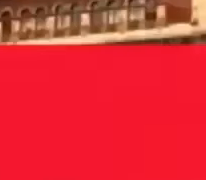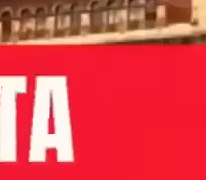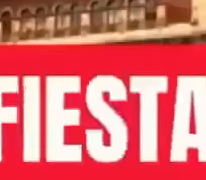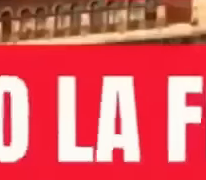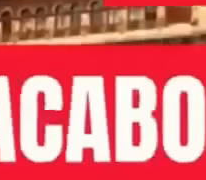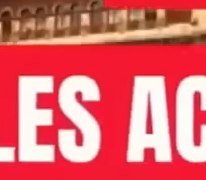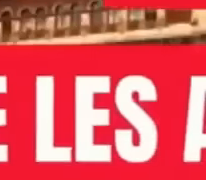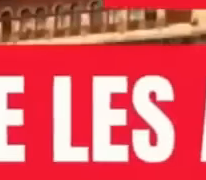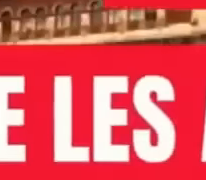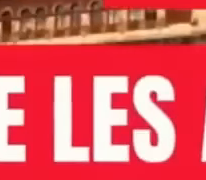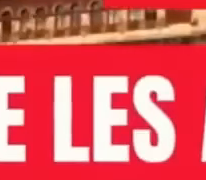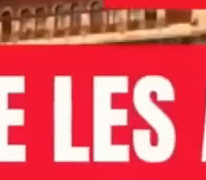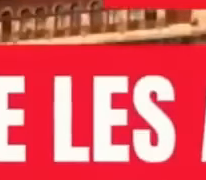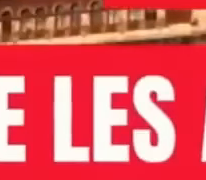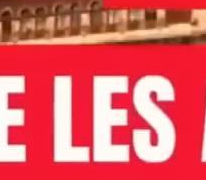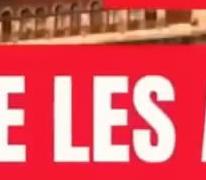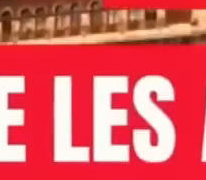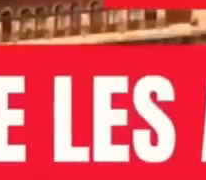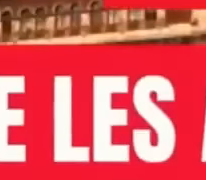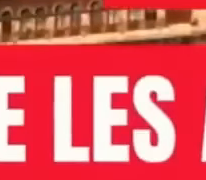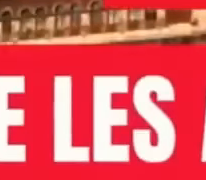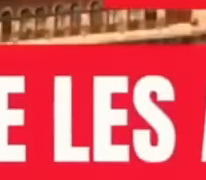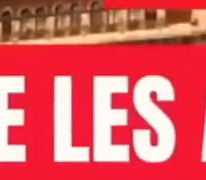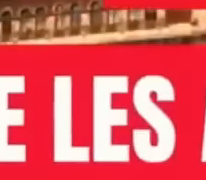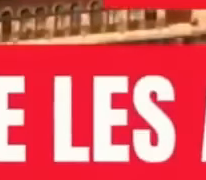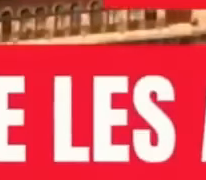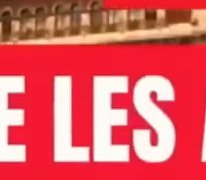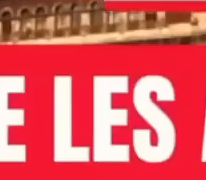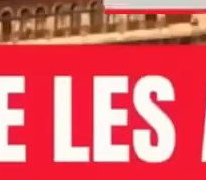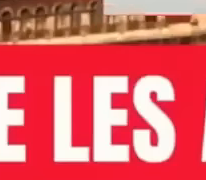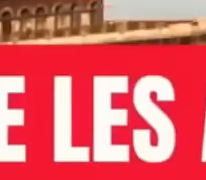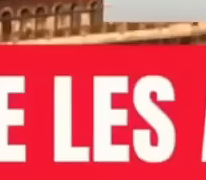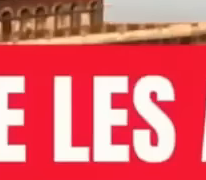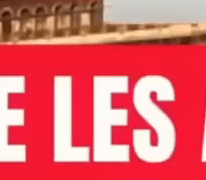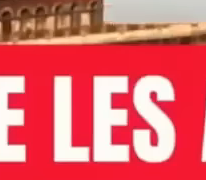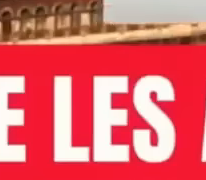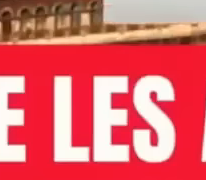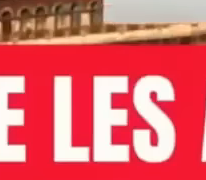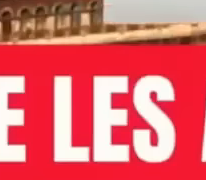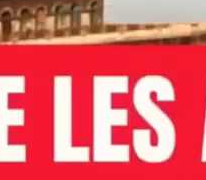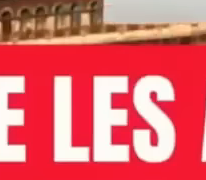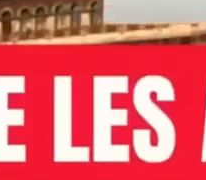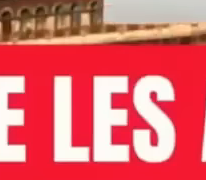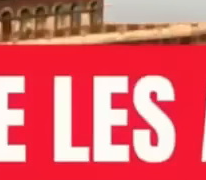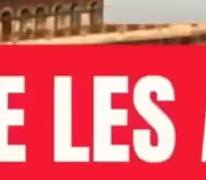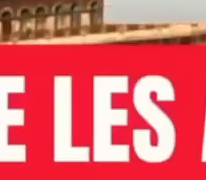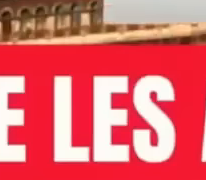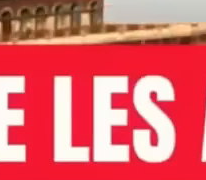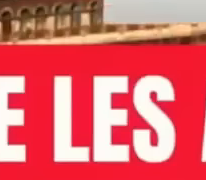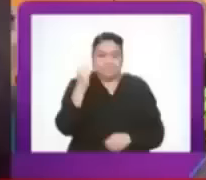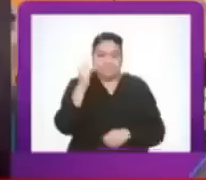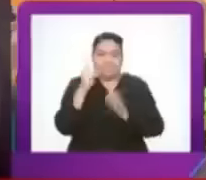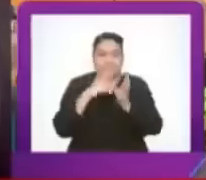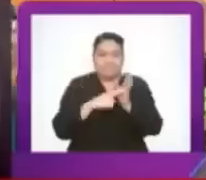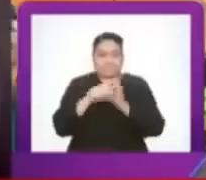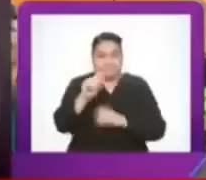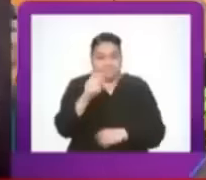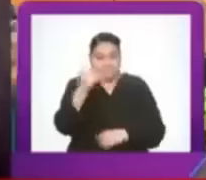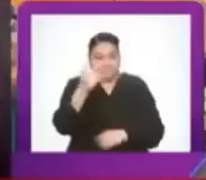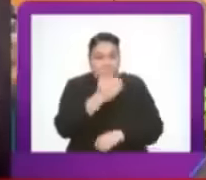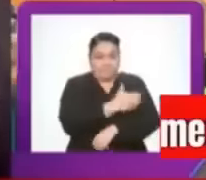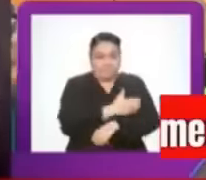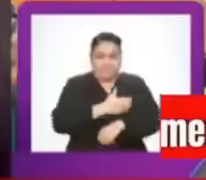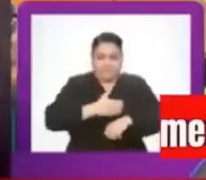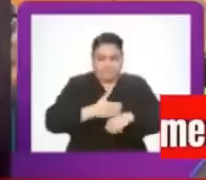la cacería. De última hora, la presidenta les lee la cartilla, pues no va a permitir que sigan gozando de sus privilegios pisoteando